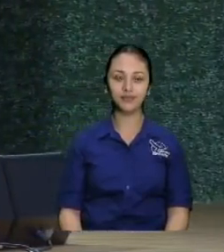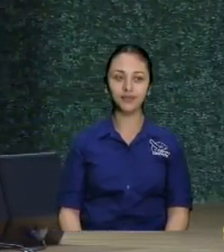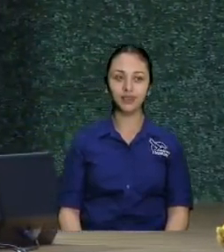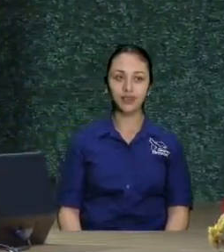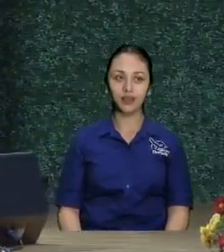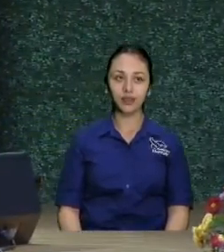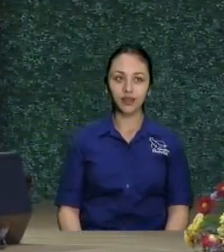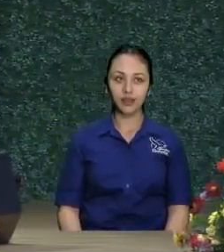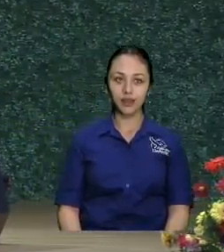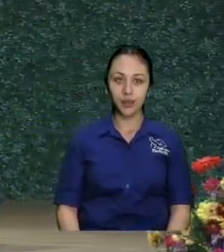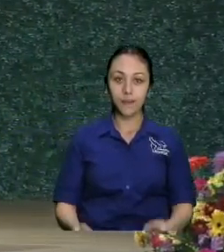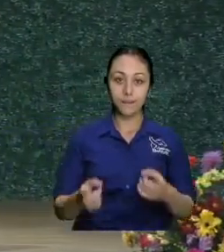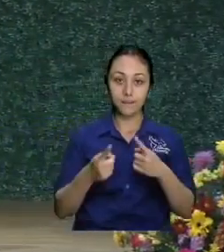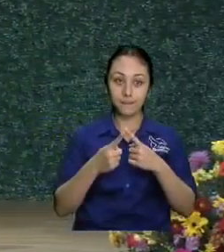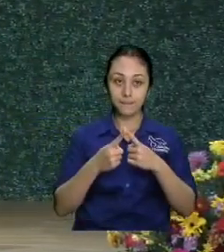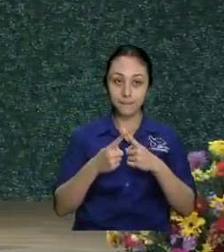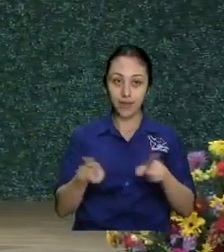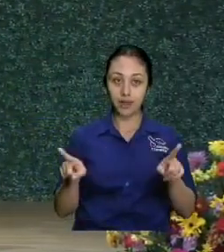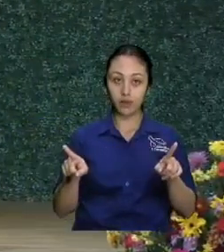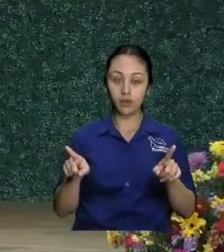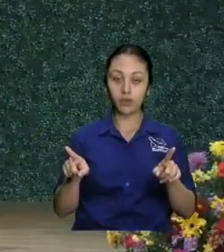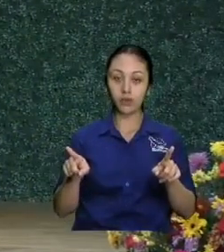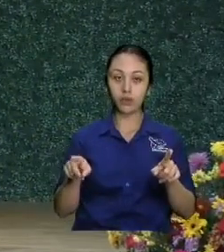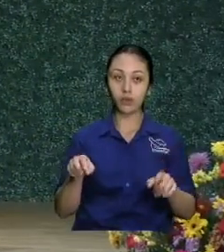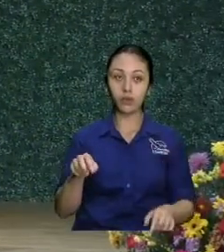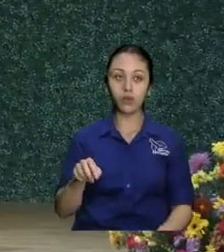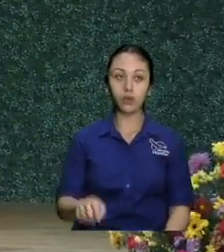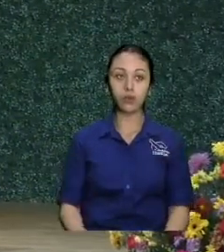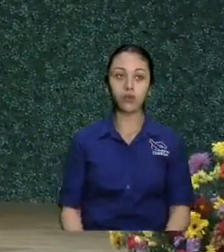Pero aproveche a comer pan con ajo